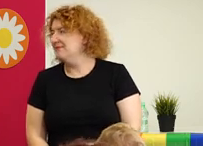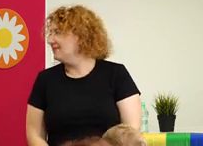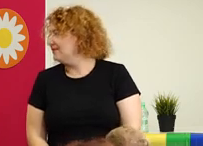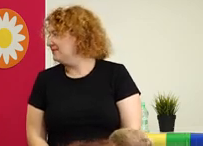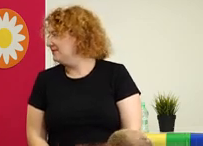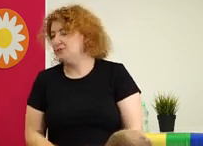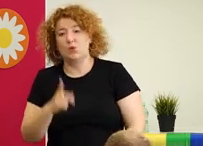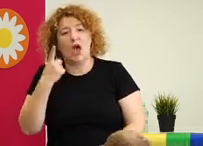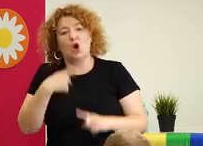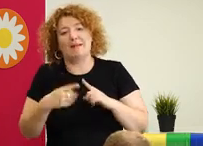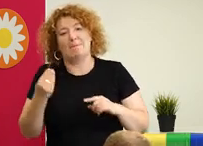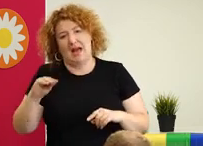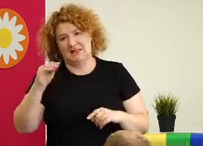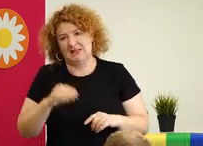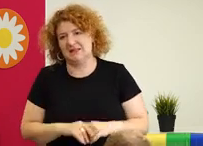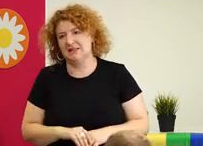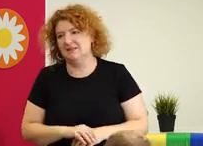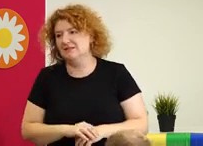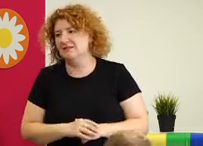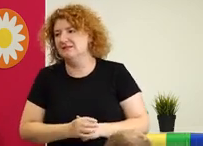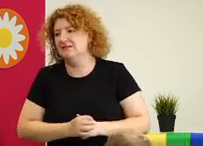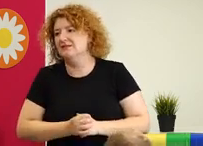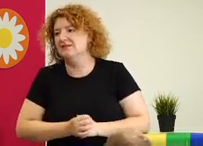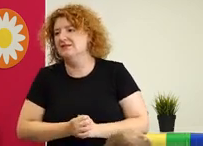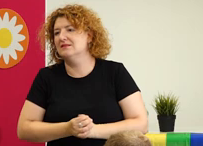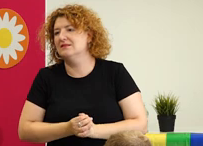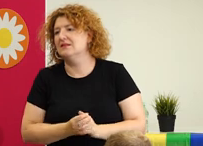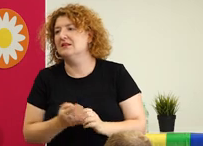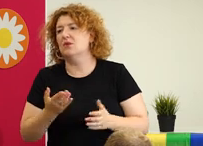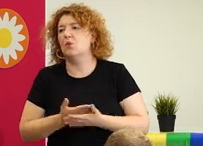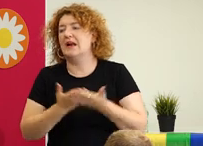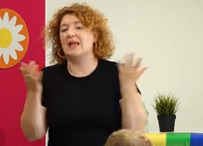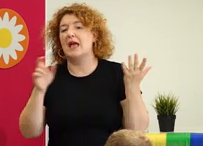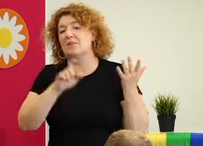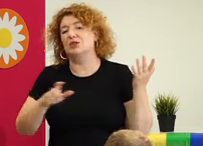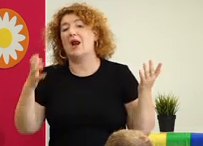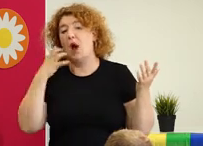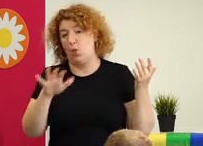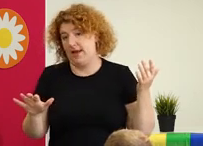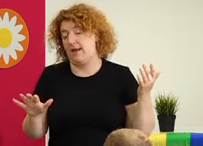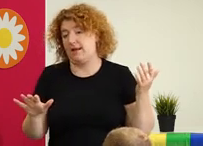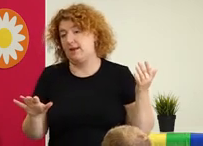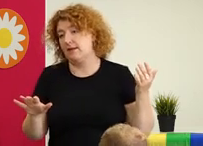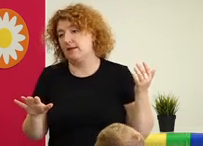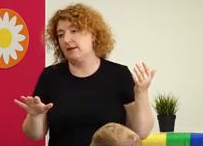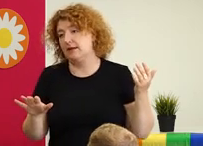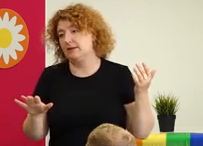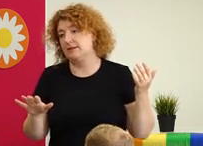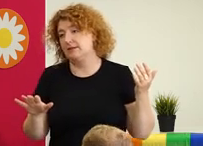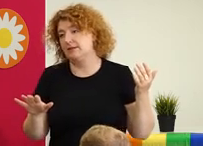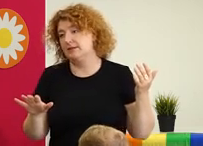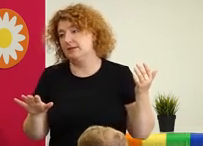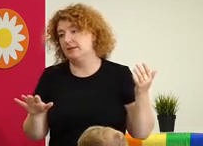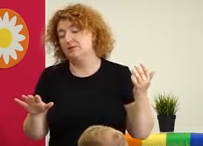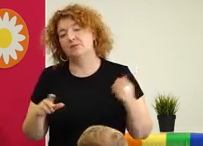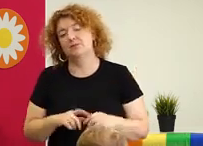Tengo una cosita más que me olvidé de decir. Cualquier persona queer sabe que si